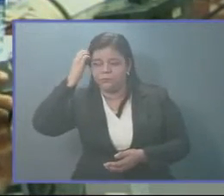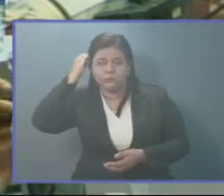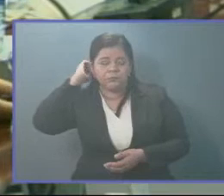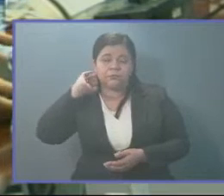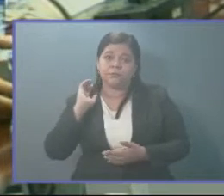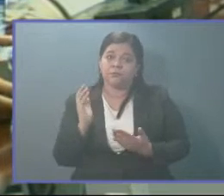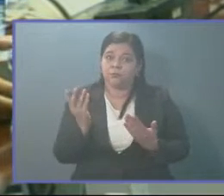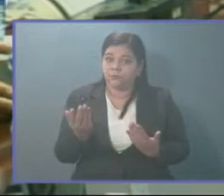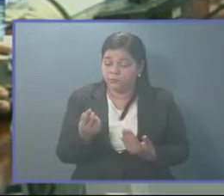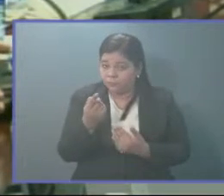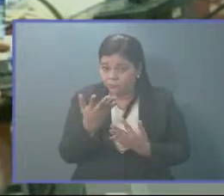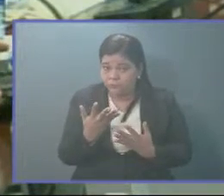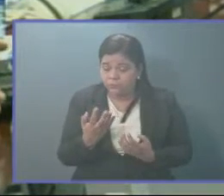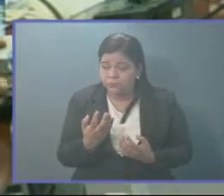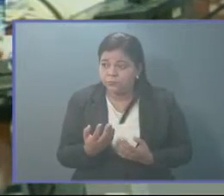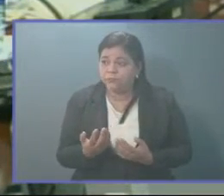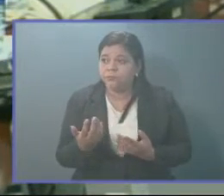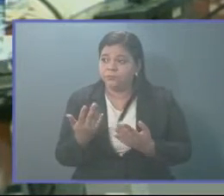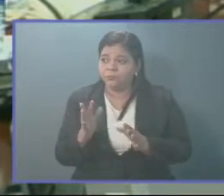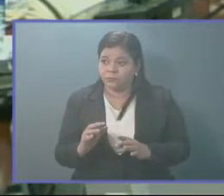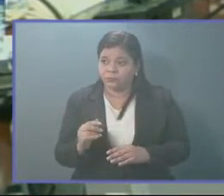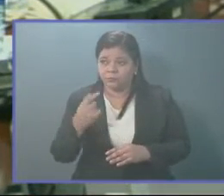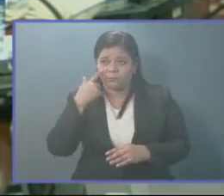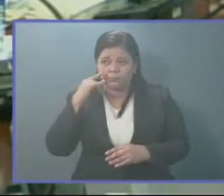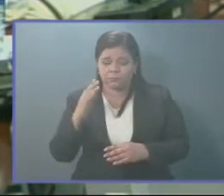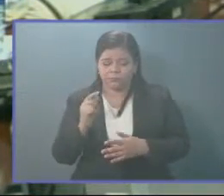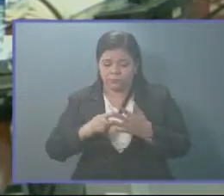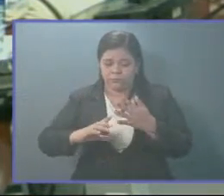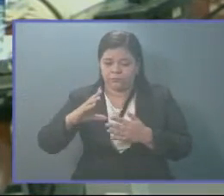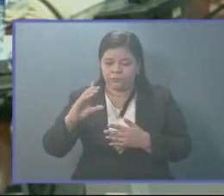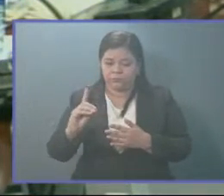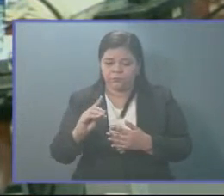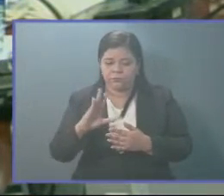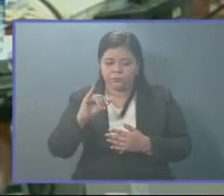por hoy se utiliza supletoriamente el Código